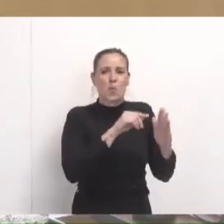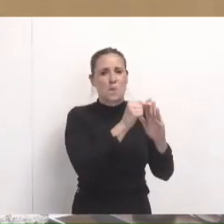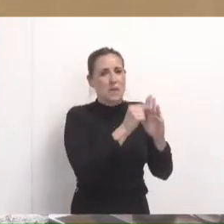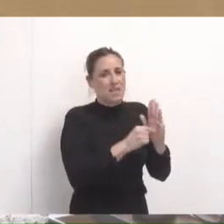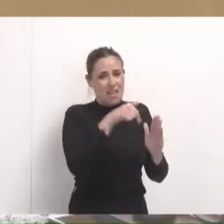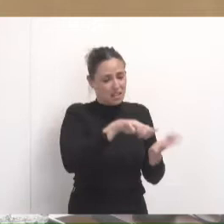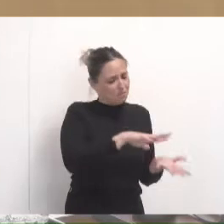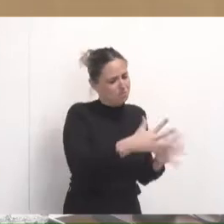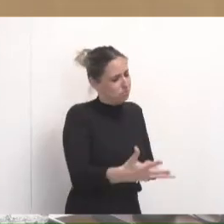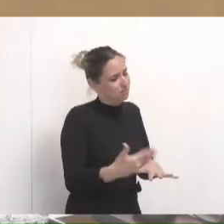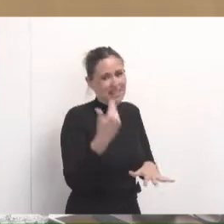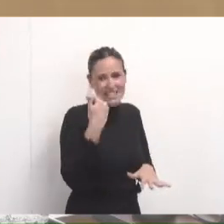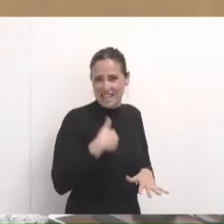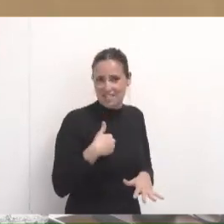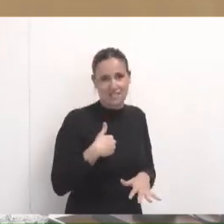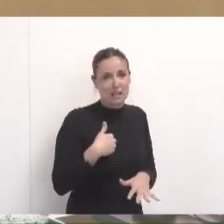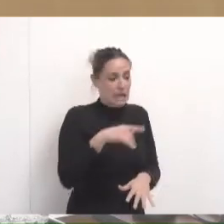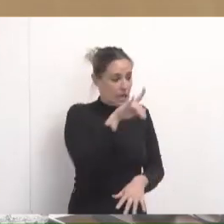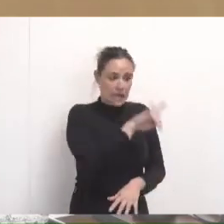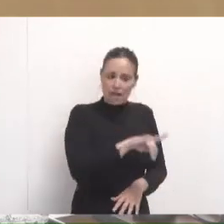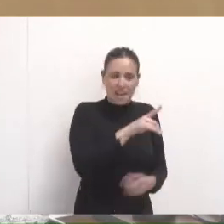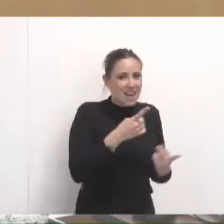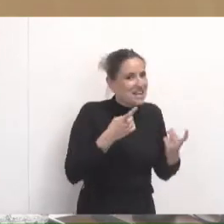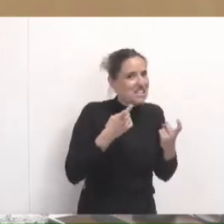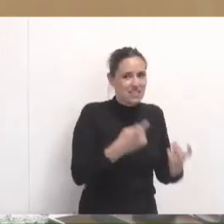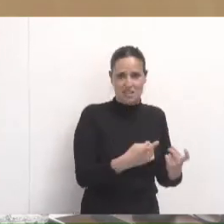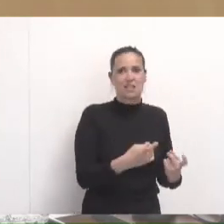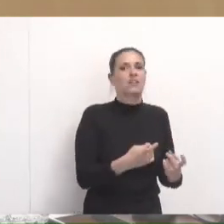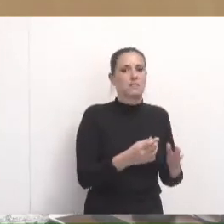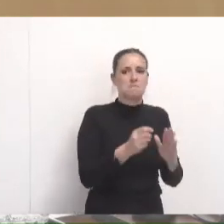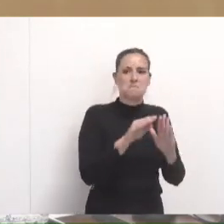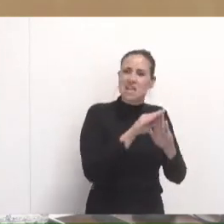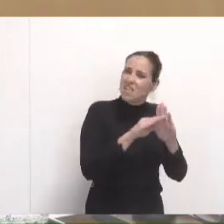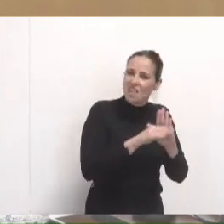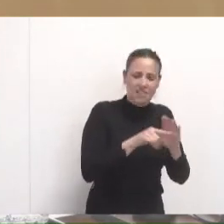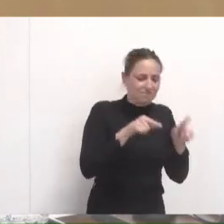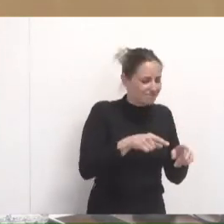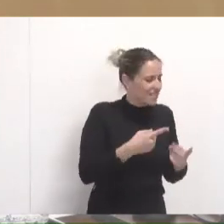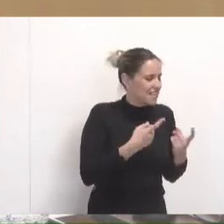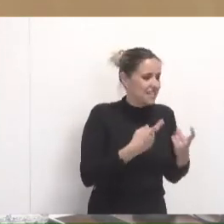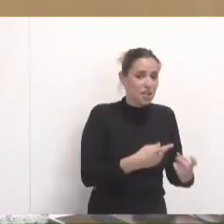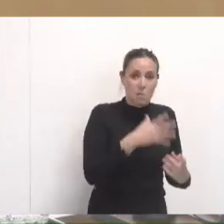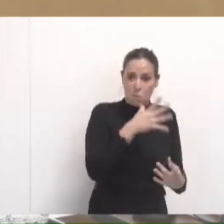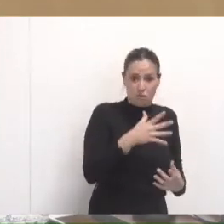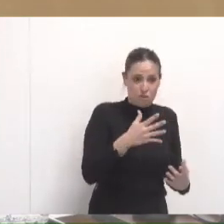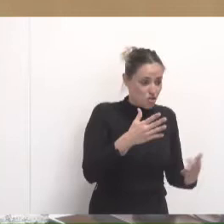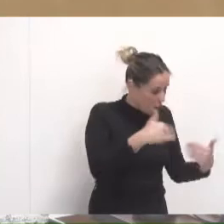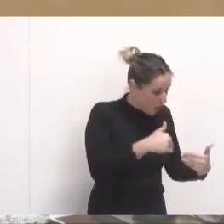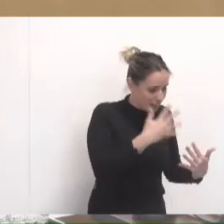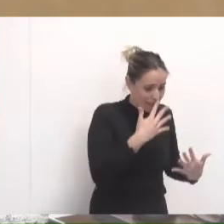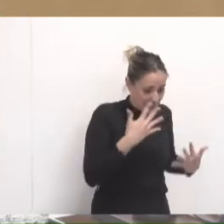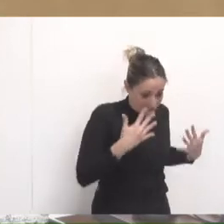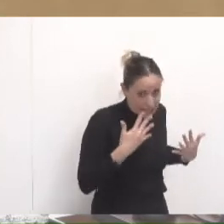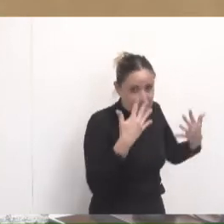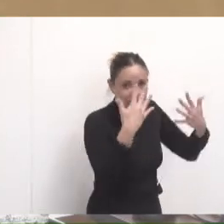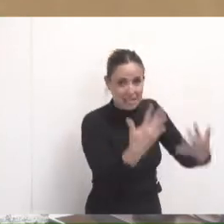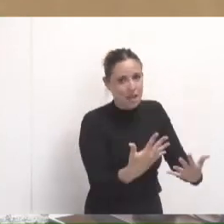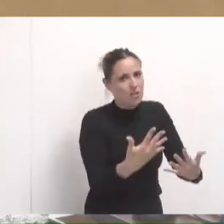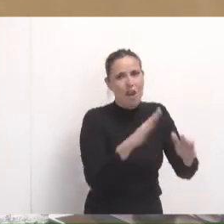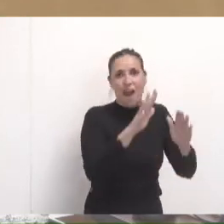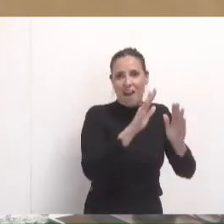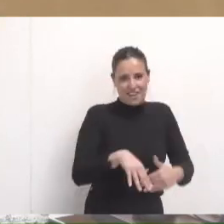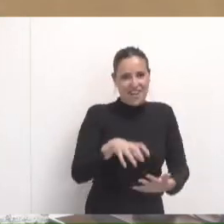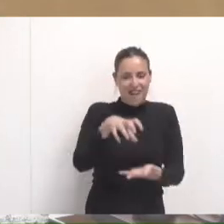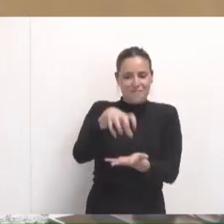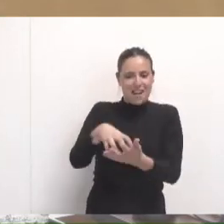Canarias necesita que adoptemos este tipo de medidas, porque si no, sencillamente, dentro de 10 años, si no las adoptamos, la incineración será una